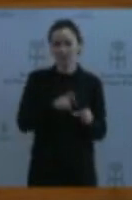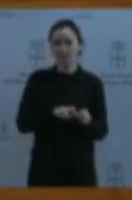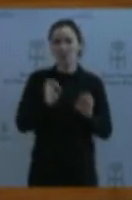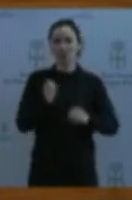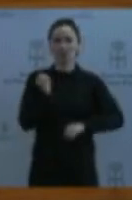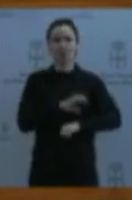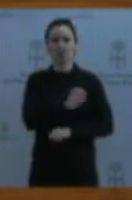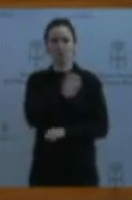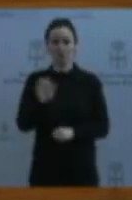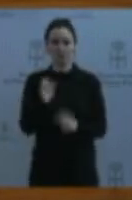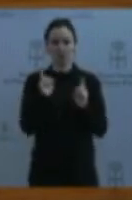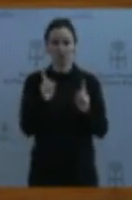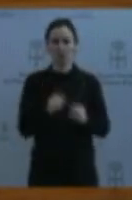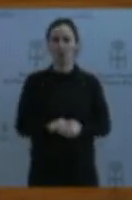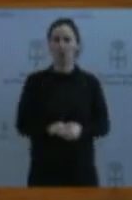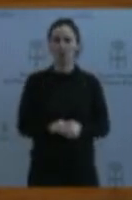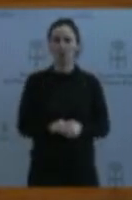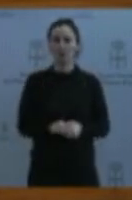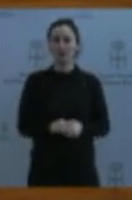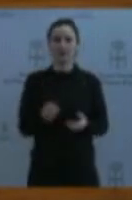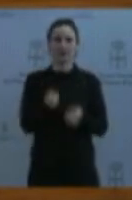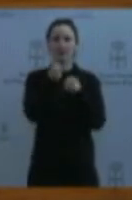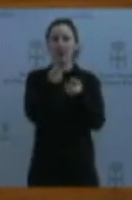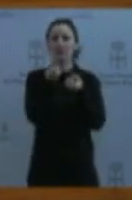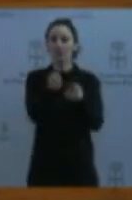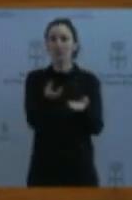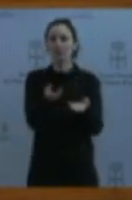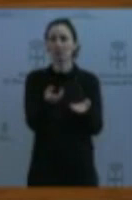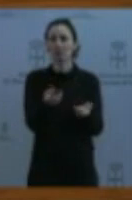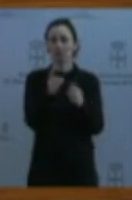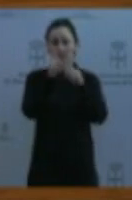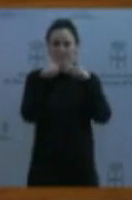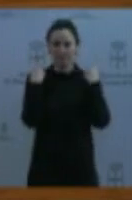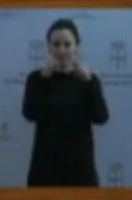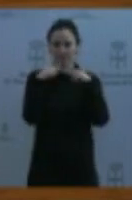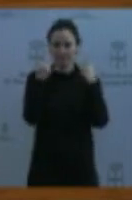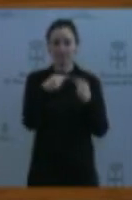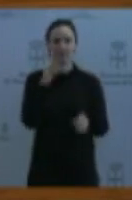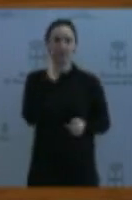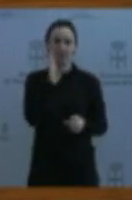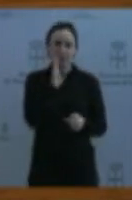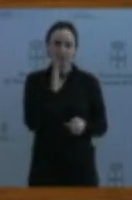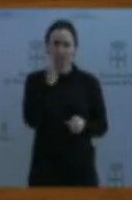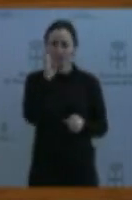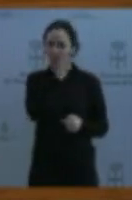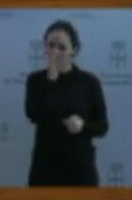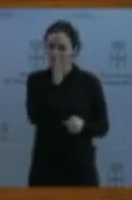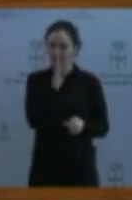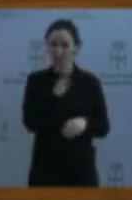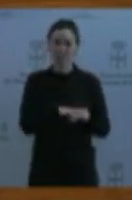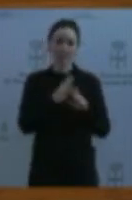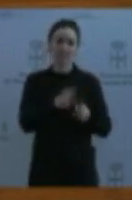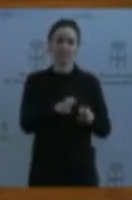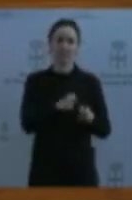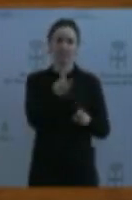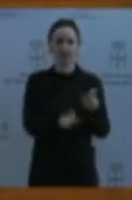son sistemáticamente ocultados incluso para los propios investigadores. Una de las dificultades que ha encontrado el estudio que se ha encargado desde la AIREF es que se